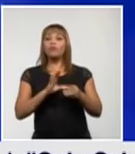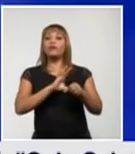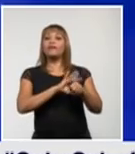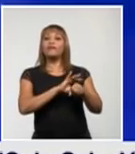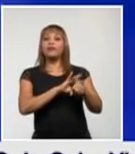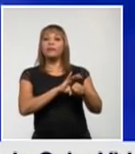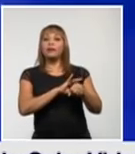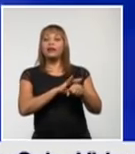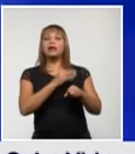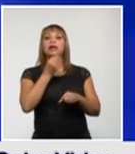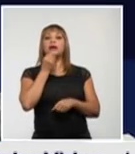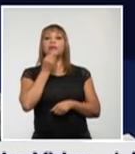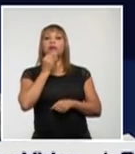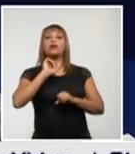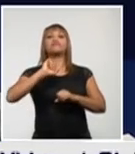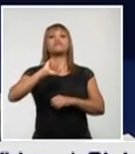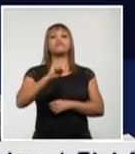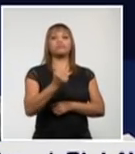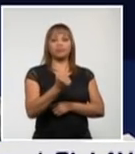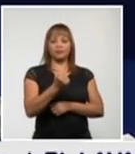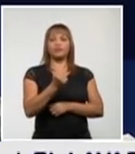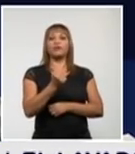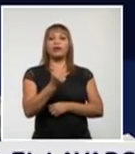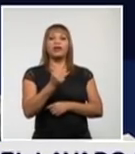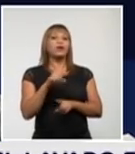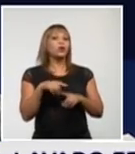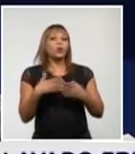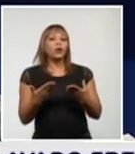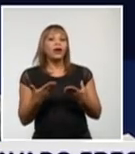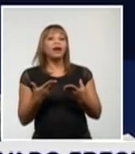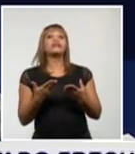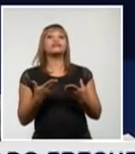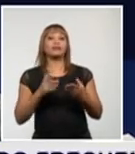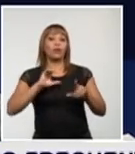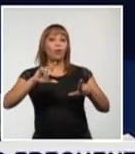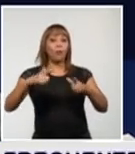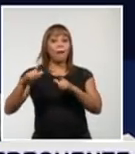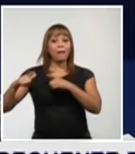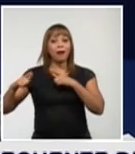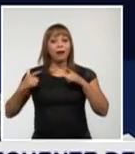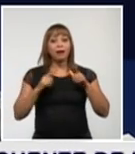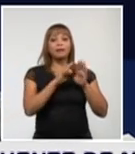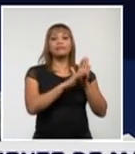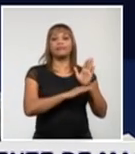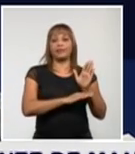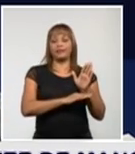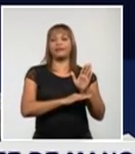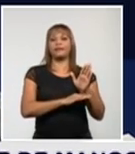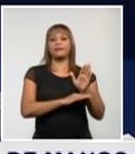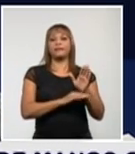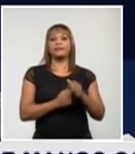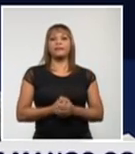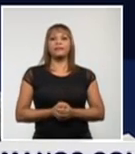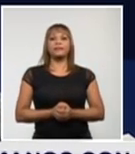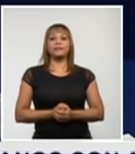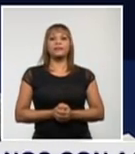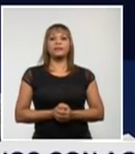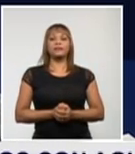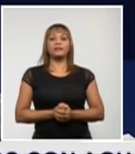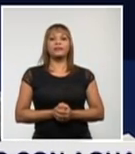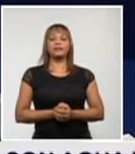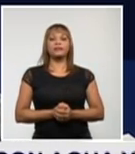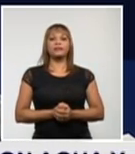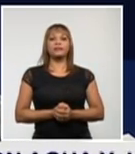se puede controlar con el cumplimiento de las medidas, aún teniendo en cuenta que